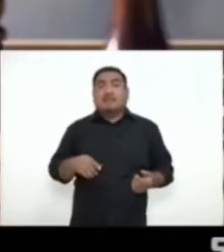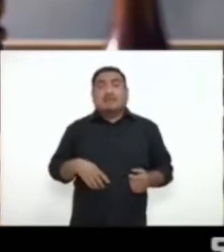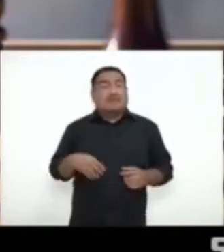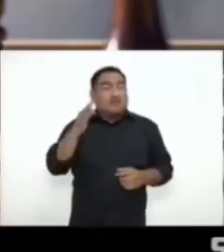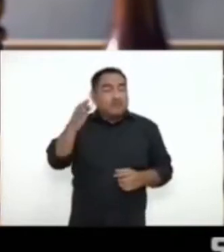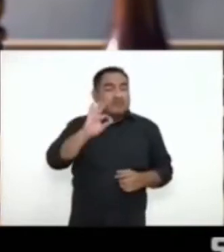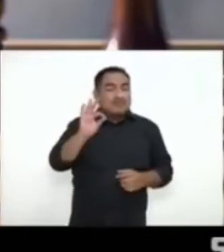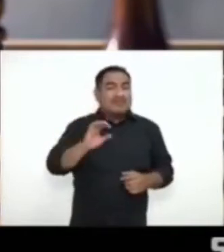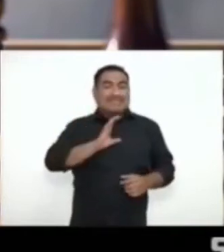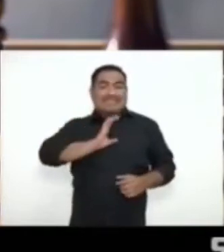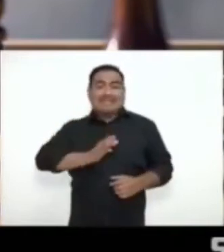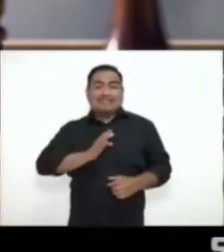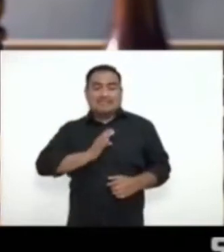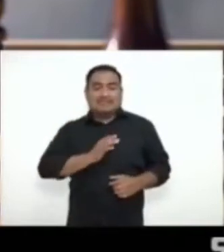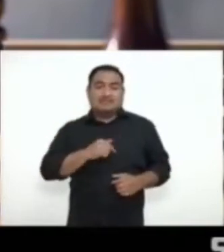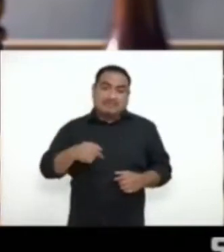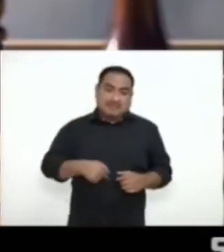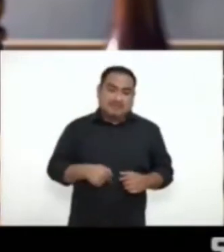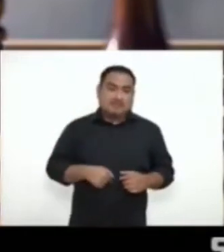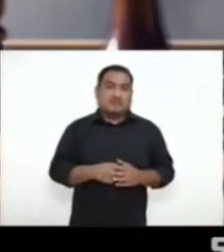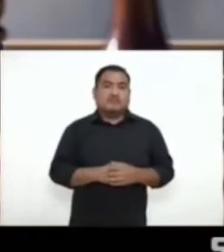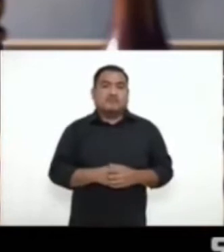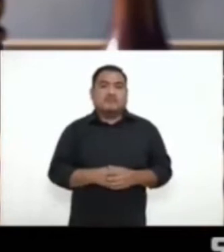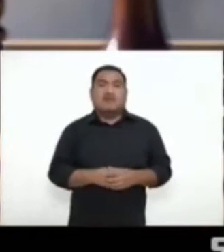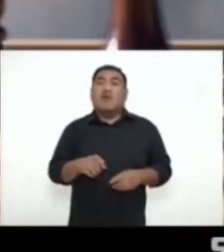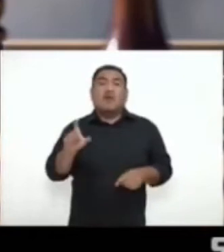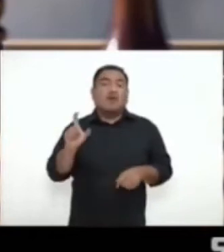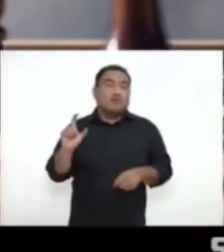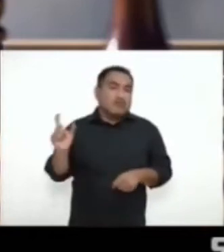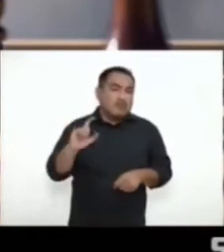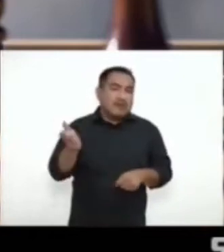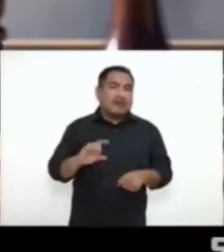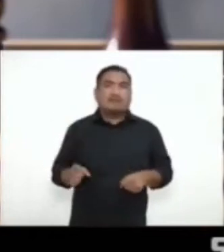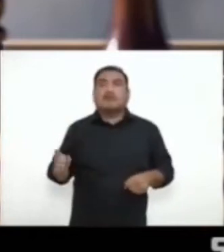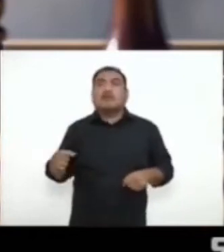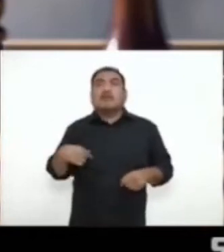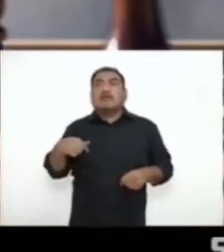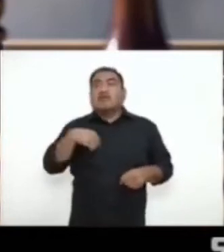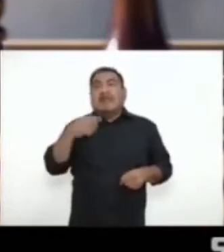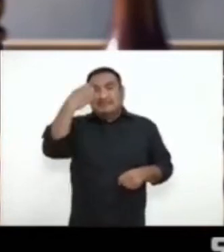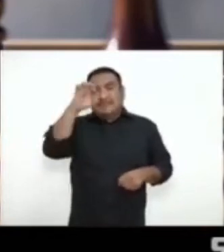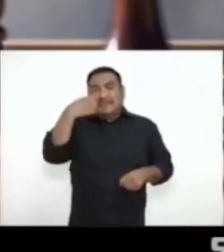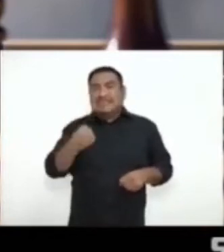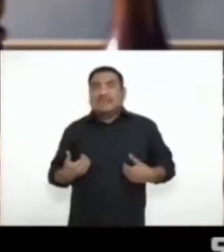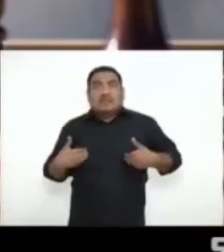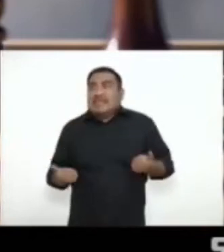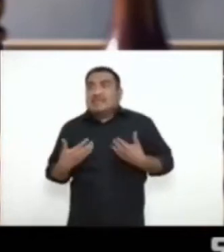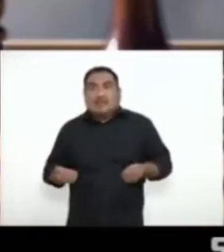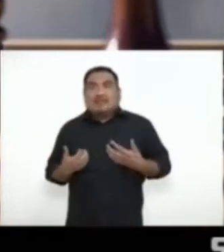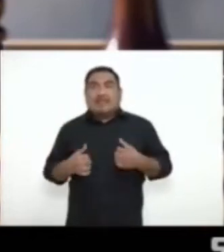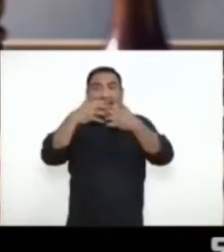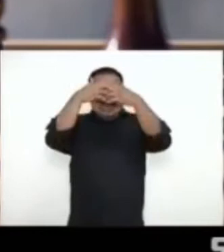estómago. Cuando hay muchos eventos que yo no puedo digerir, mi